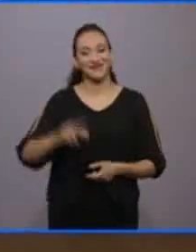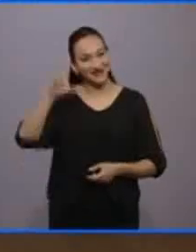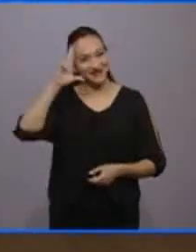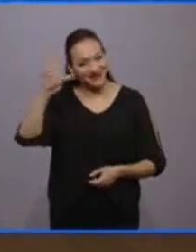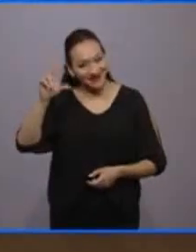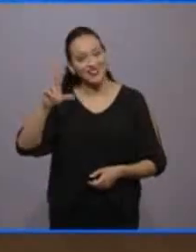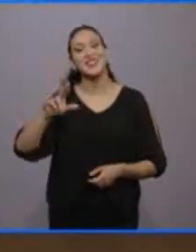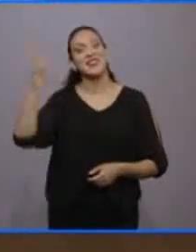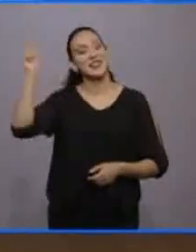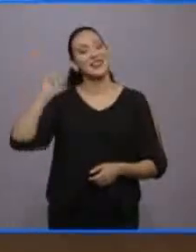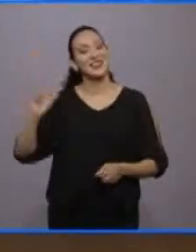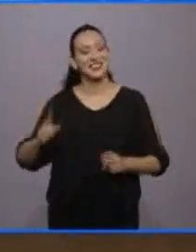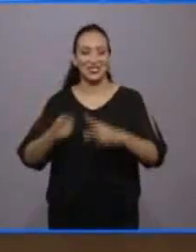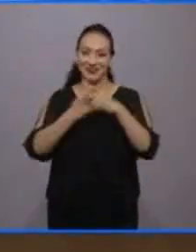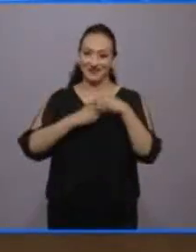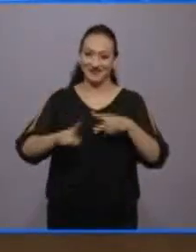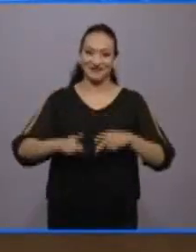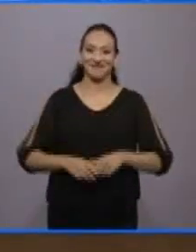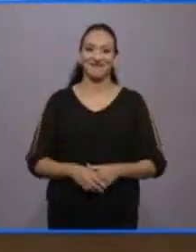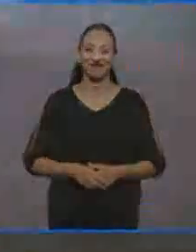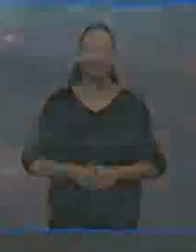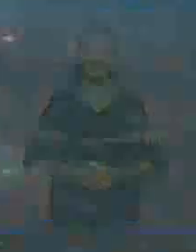Eusiris. Y es así como iniciamos.